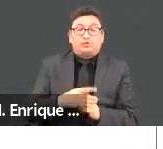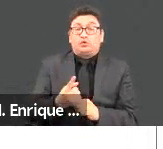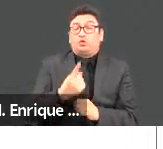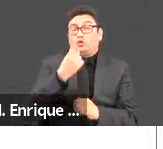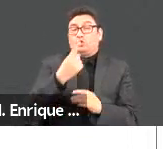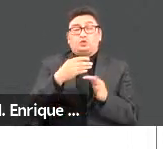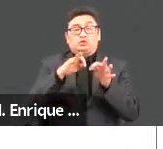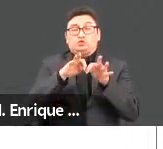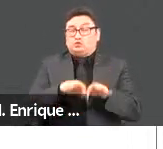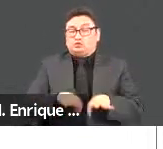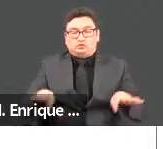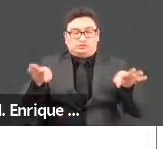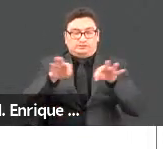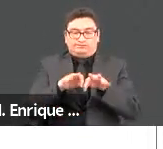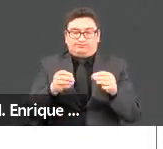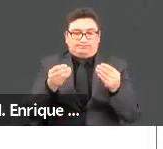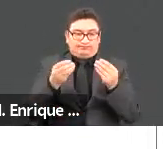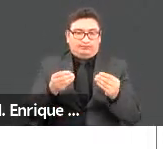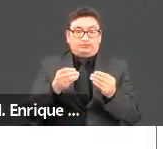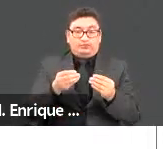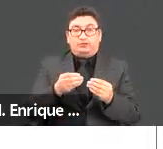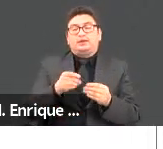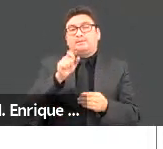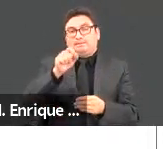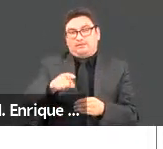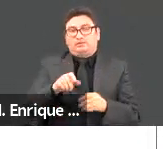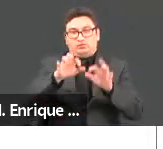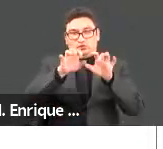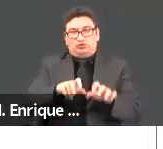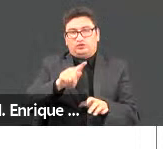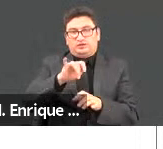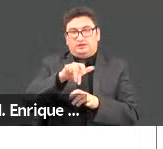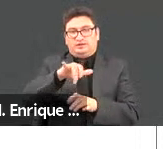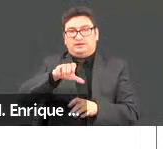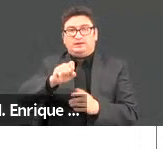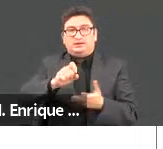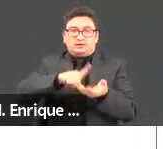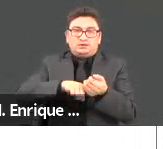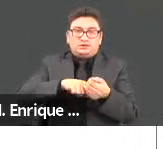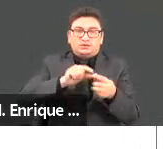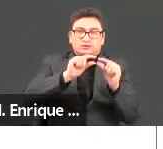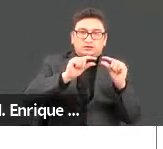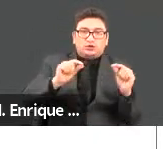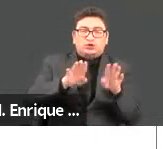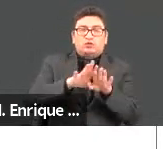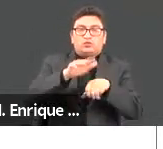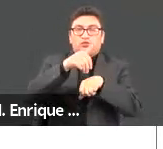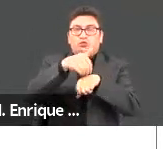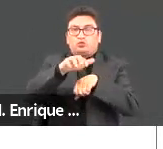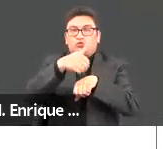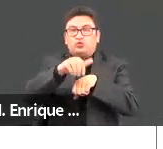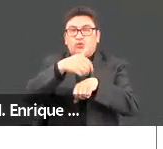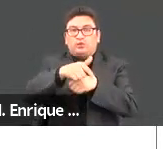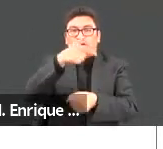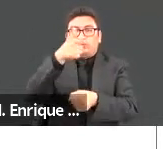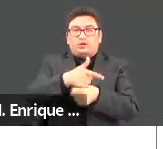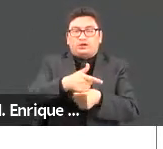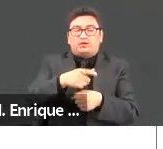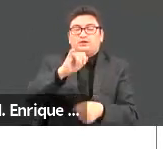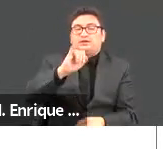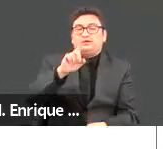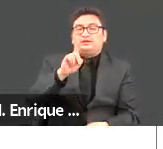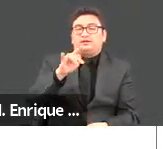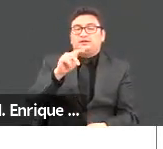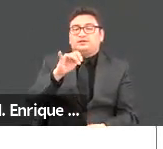muy importante dentro de esta estructura de la tesis respecto al número de identificación de la misma y